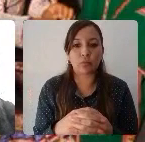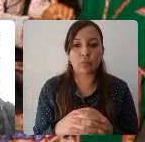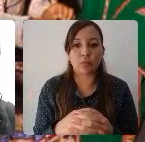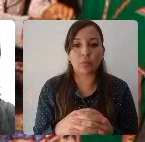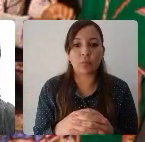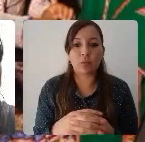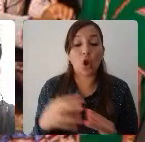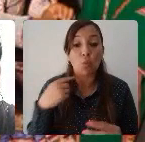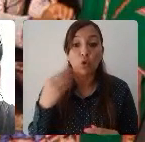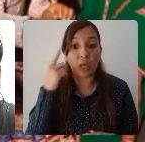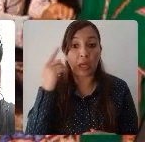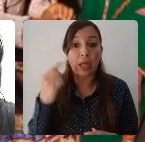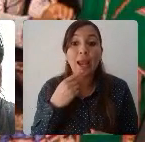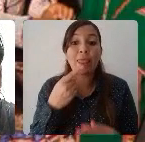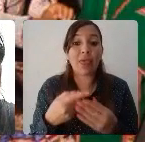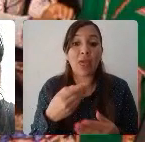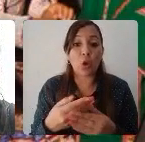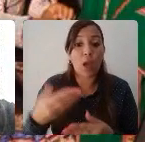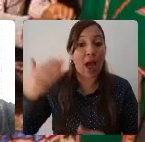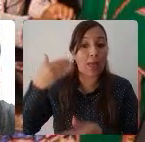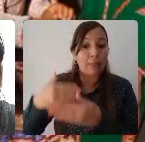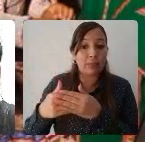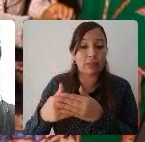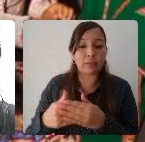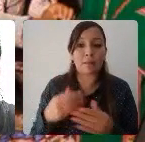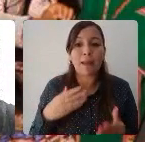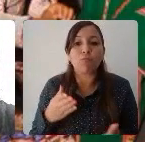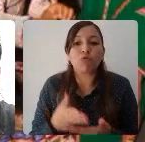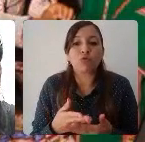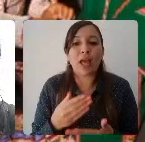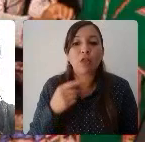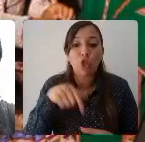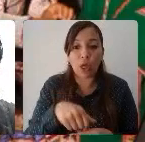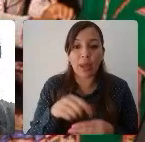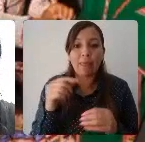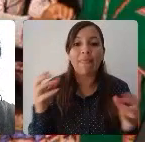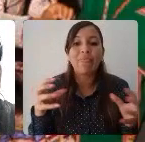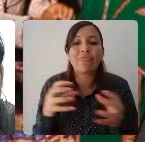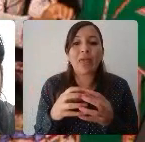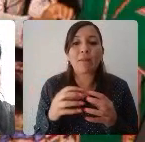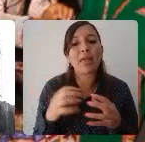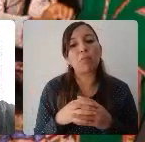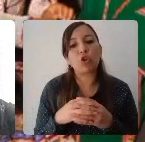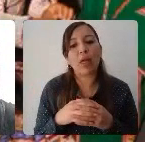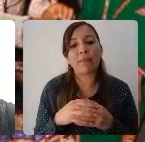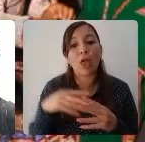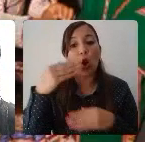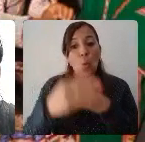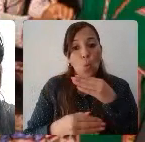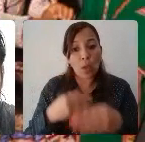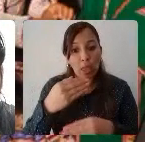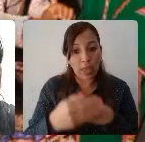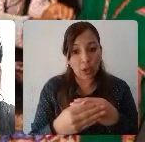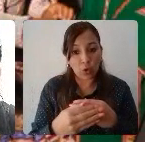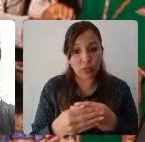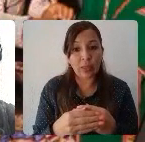como ya lo mencionó al inicio, vamos a tocar ahora, luego de la exposición bastante